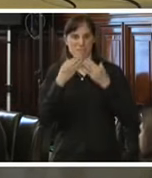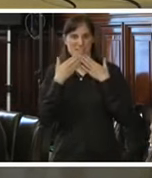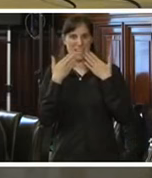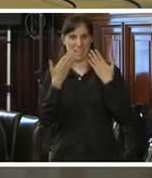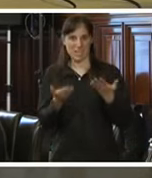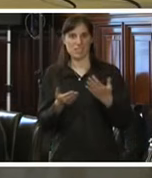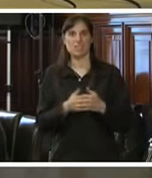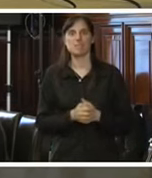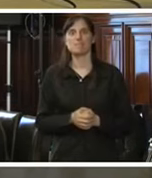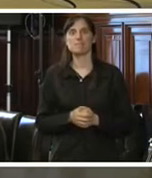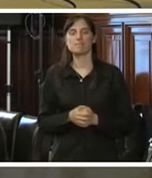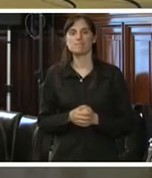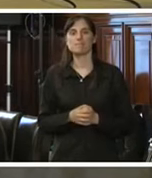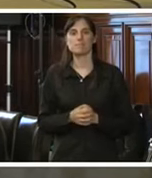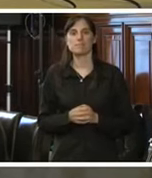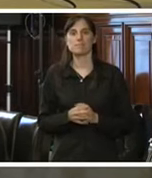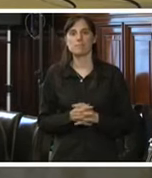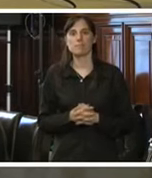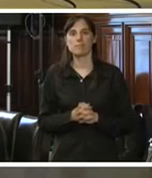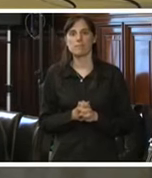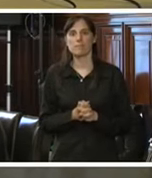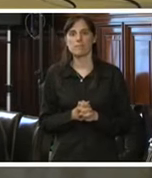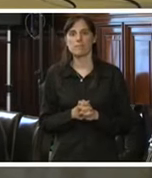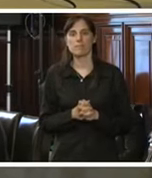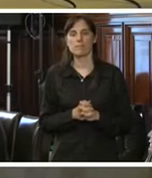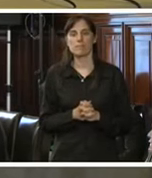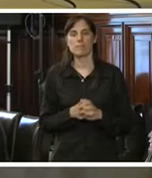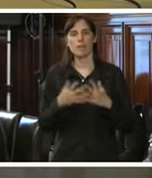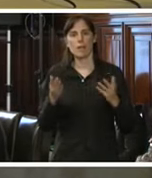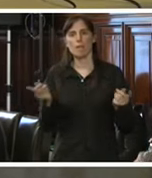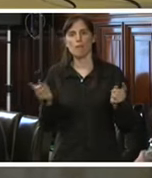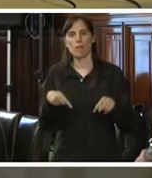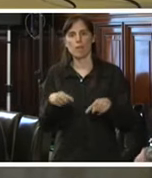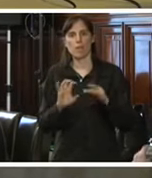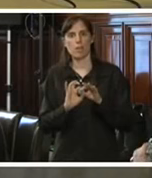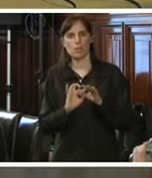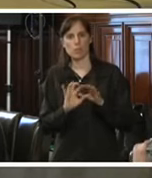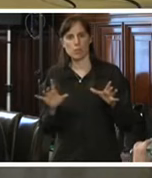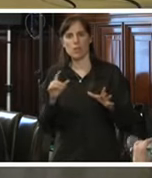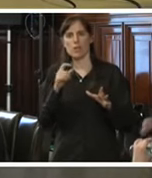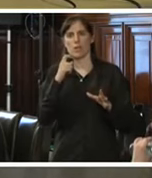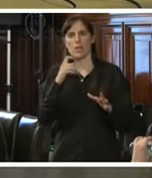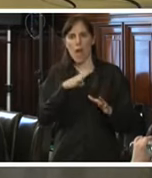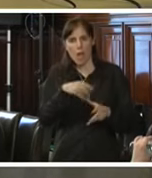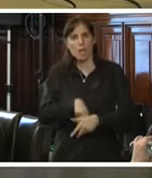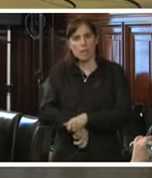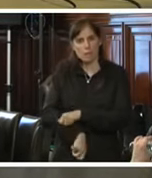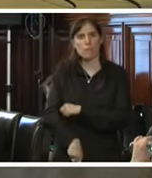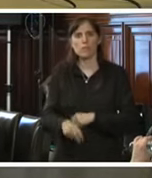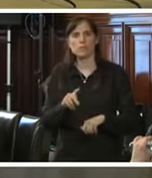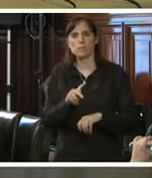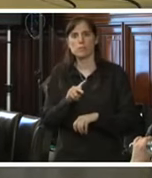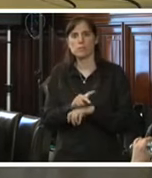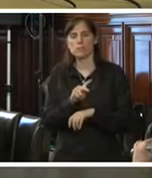Ayala. Desde la vuelta a la democracia y a pesar de insuficientes esfuerzos desplegados por el Estado paraguayo, la gran